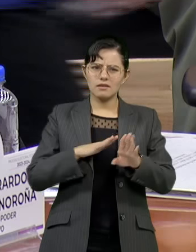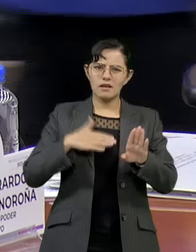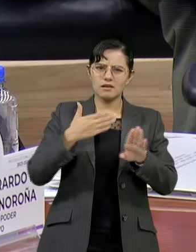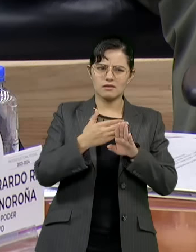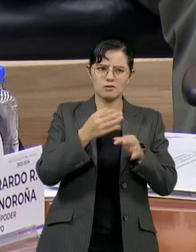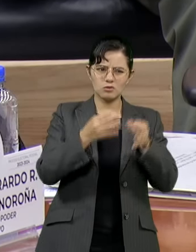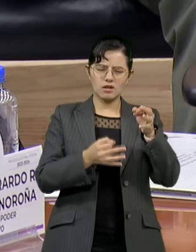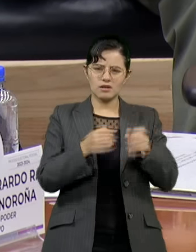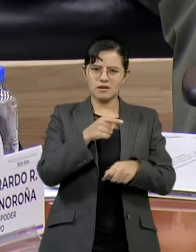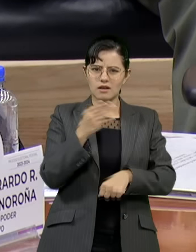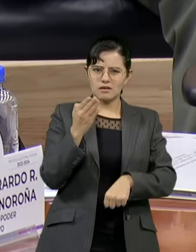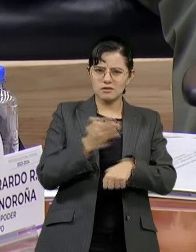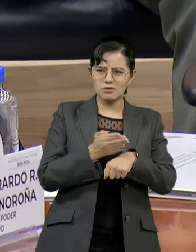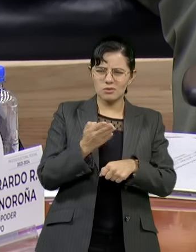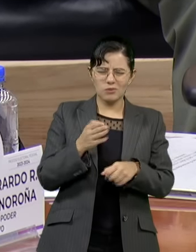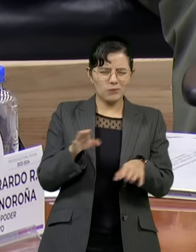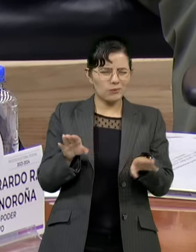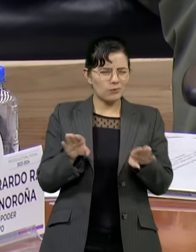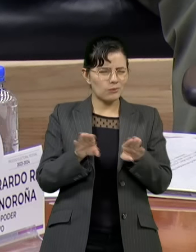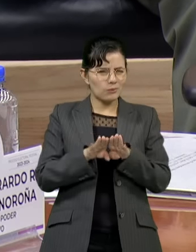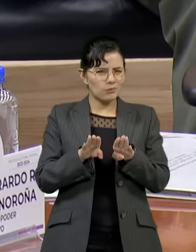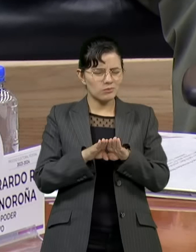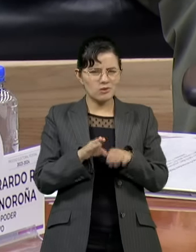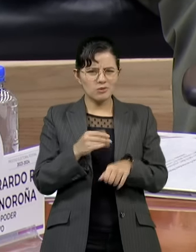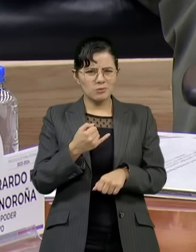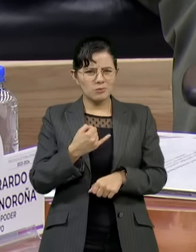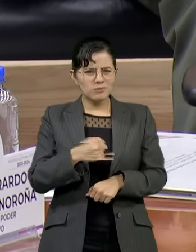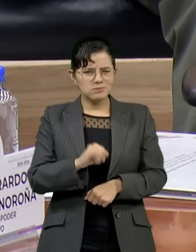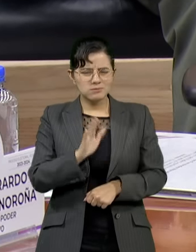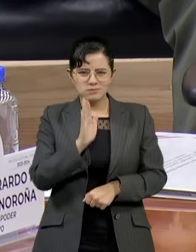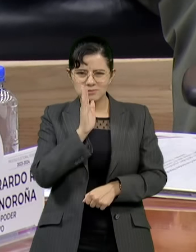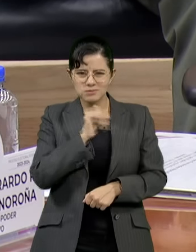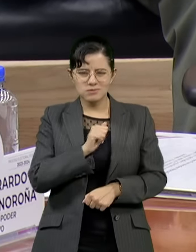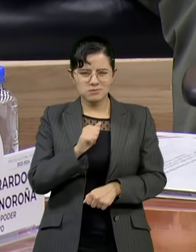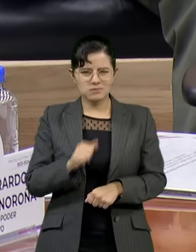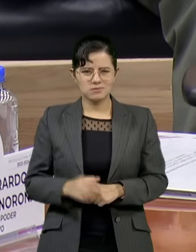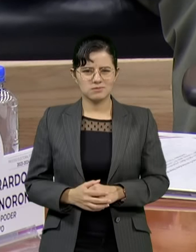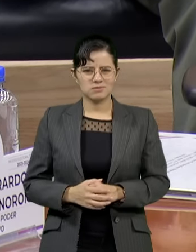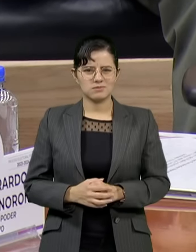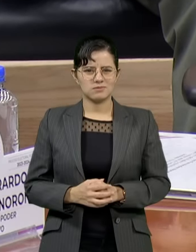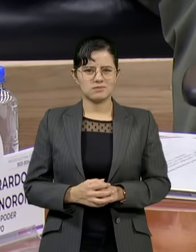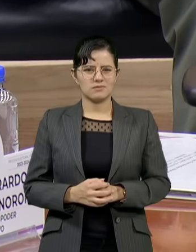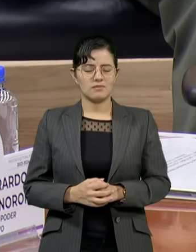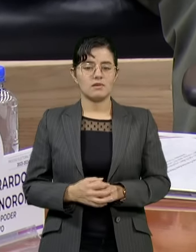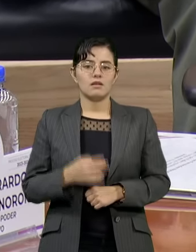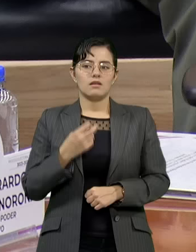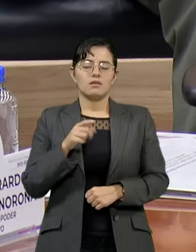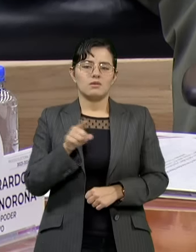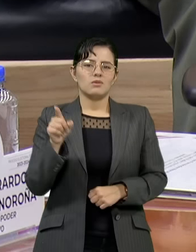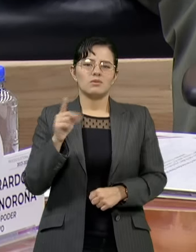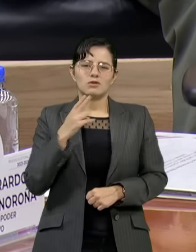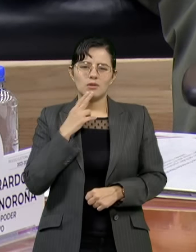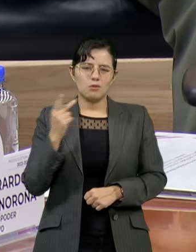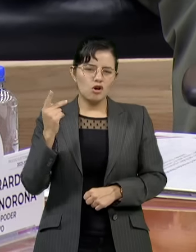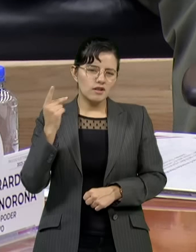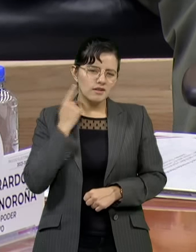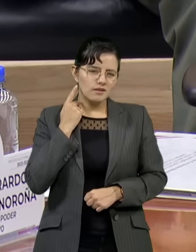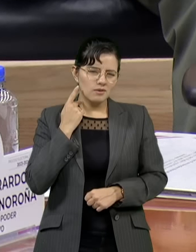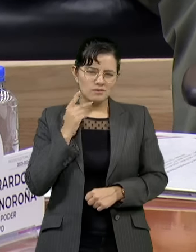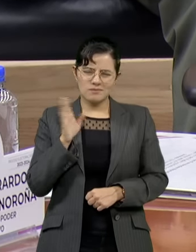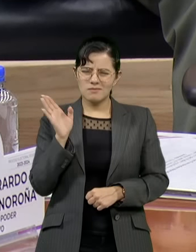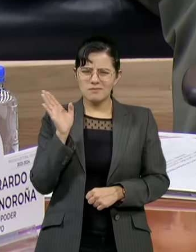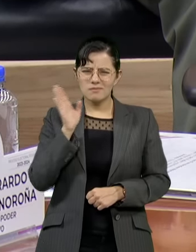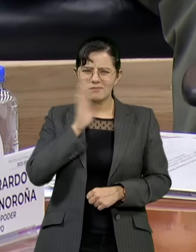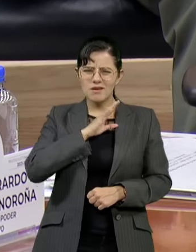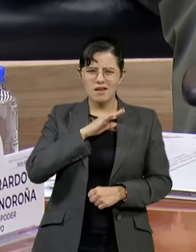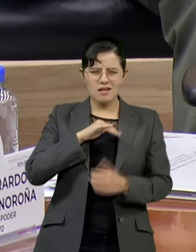la perversidad es el colmo del uso político torcido de